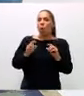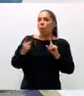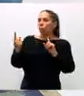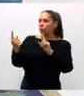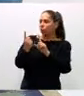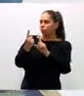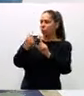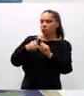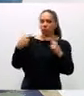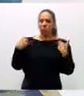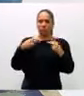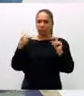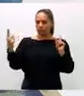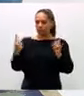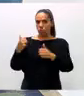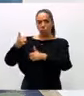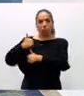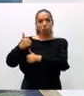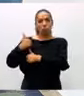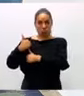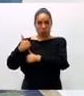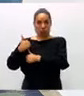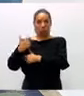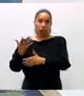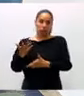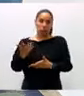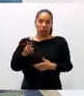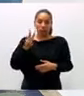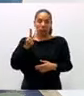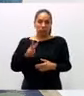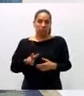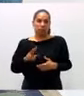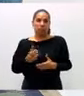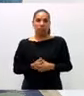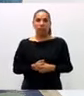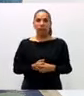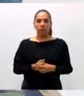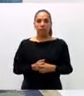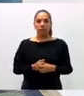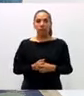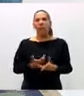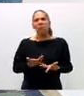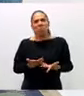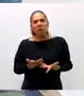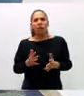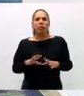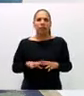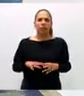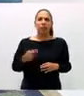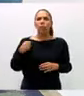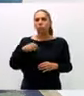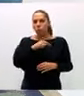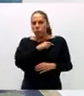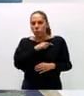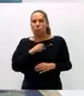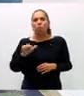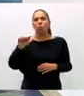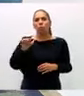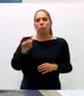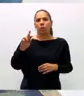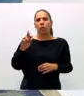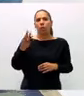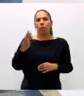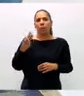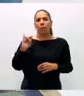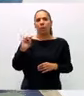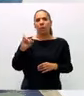en algunos casos el que se utiliza con mucha frecuencia porque el arbitraje, pues el docente o